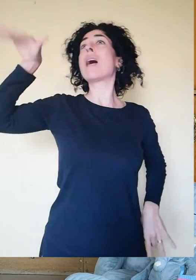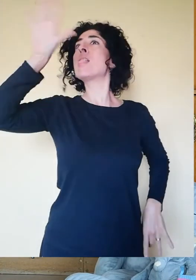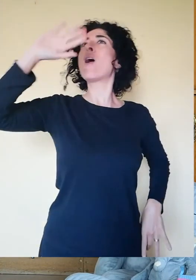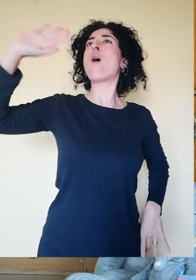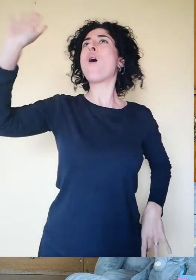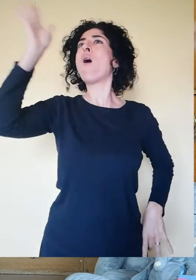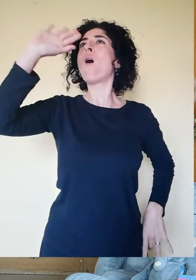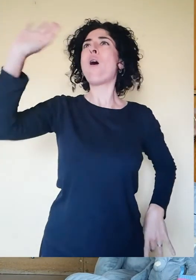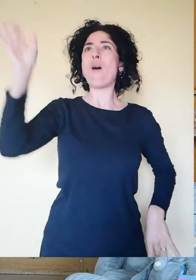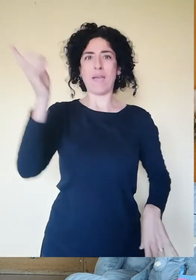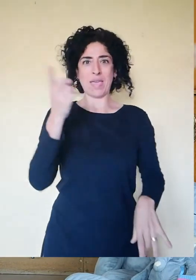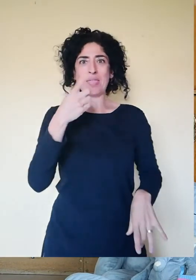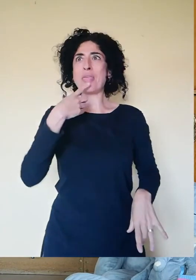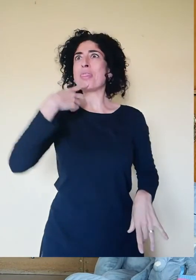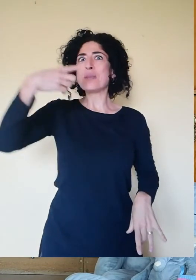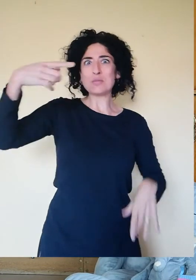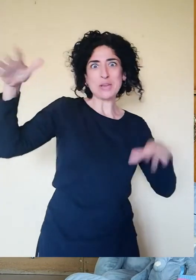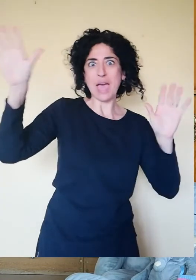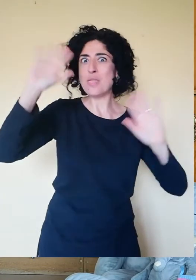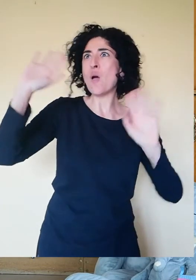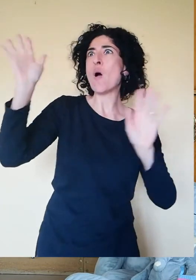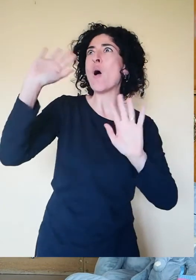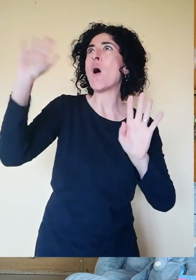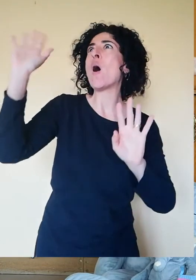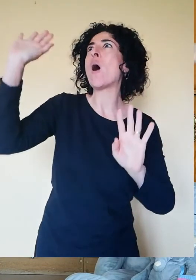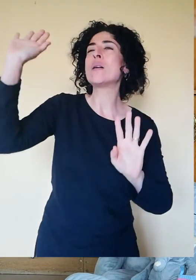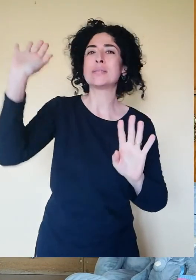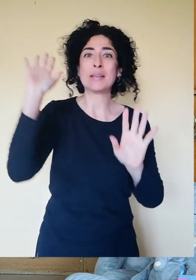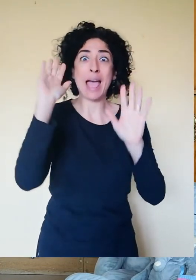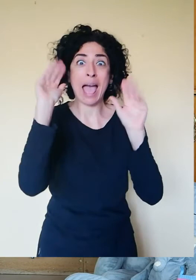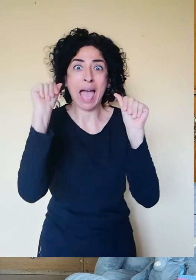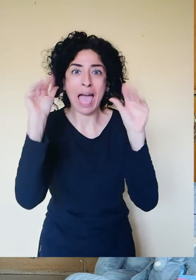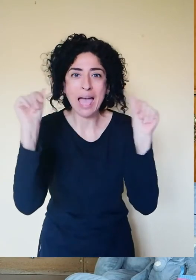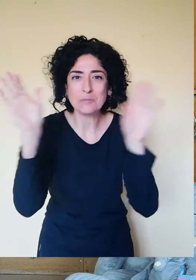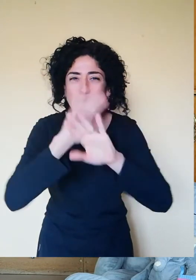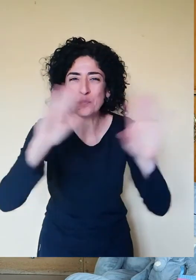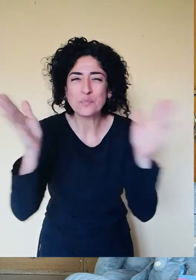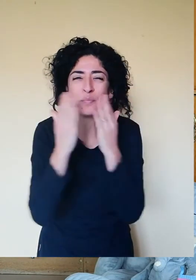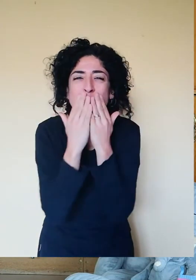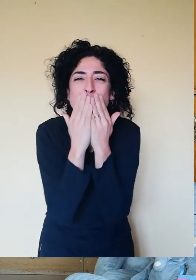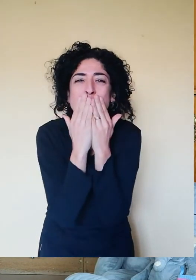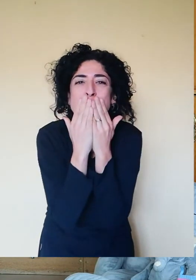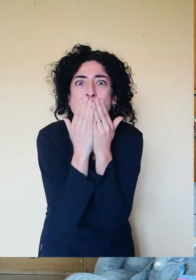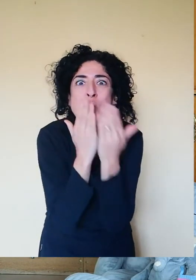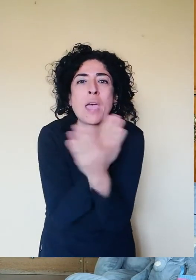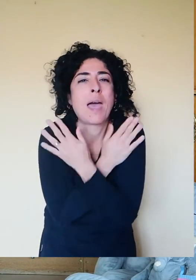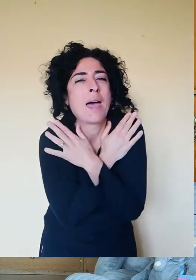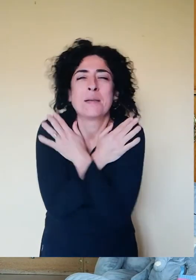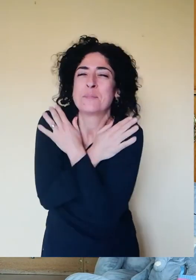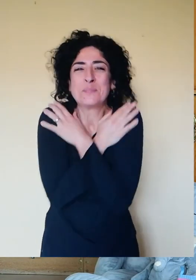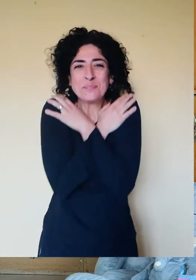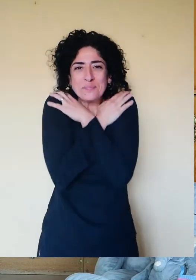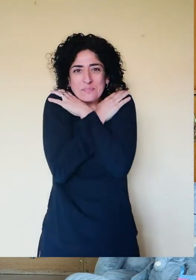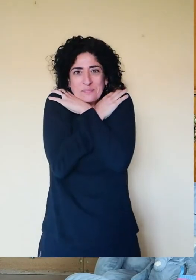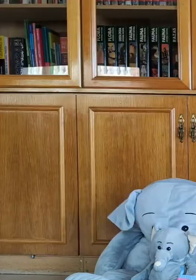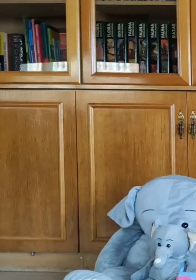le decimos adiós, le decimos adiós. Adiós, chicos, os quiero.